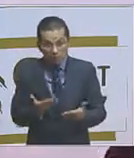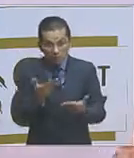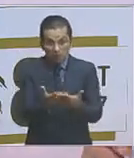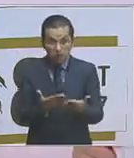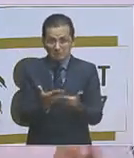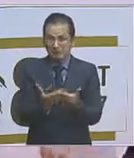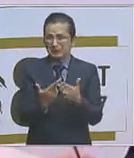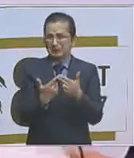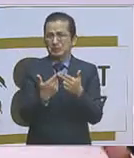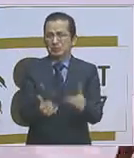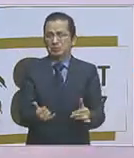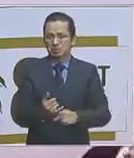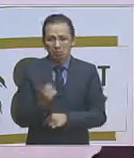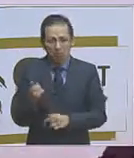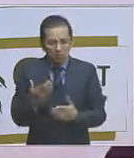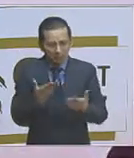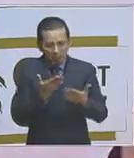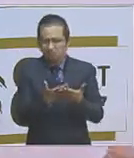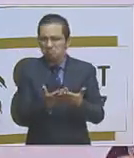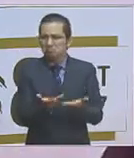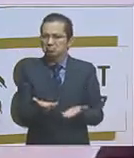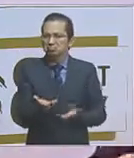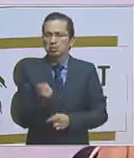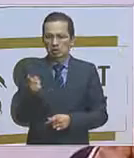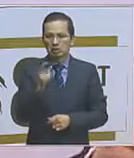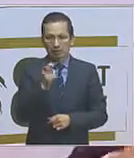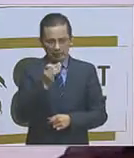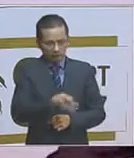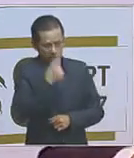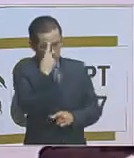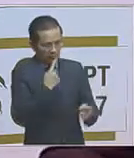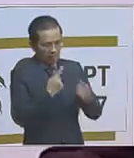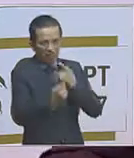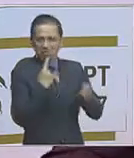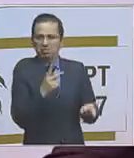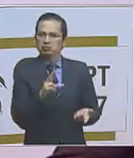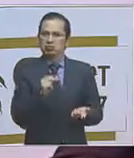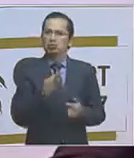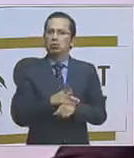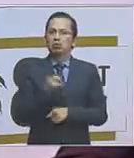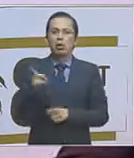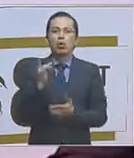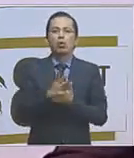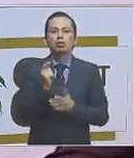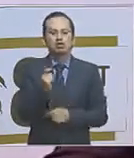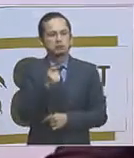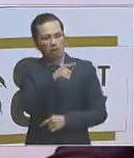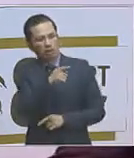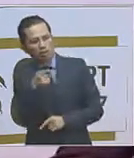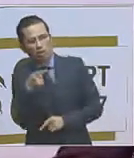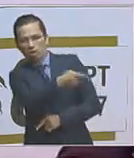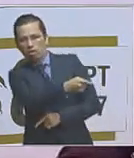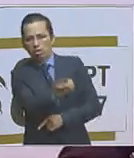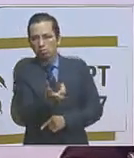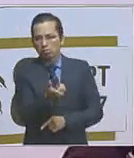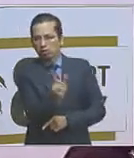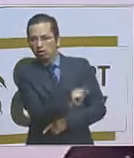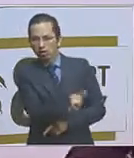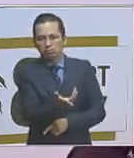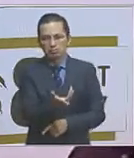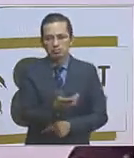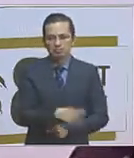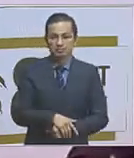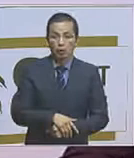propuesta y por supuesto no están dispuestos a debatir porque su único credo es la descalificación del del frente ojalá